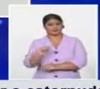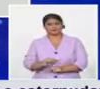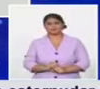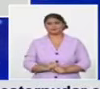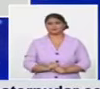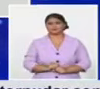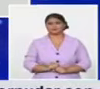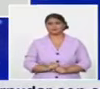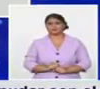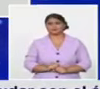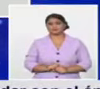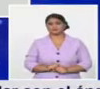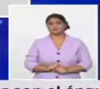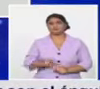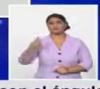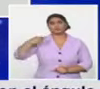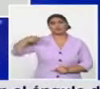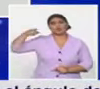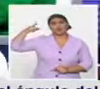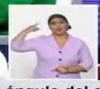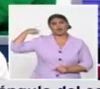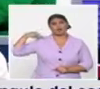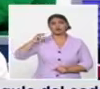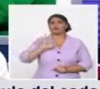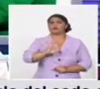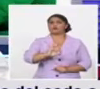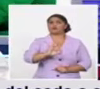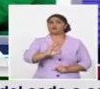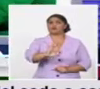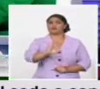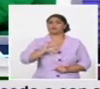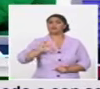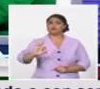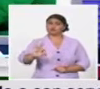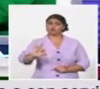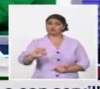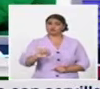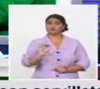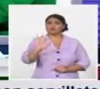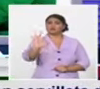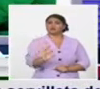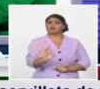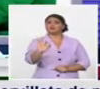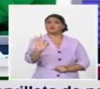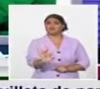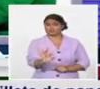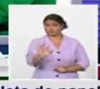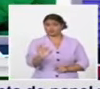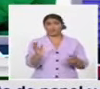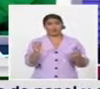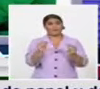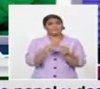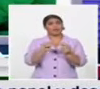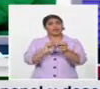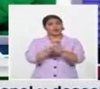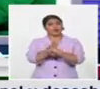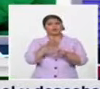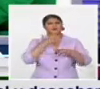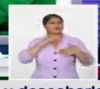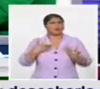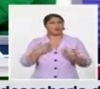Ayer, el 88% de los casos confirmados tienen como antecedente el ser contacto de